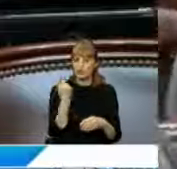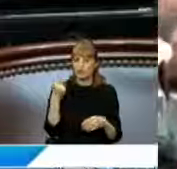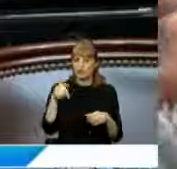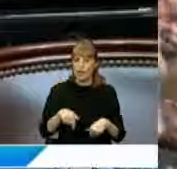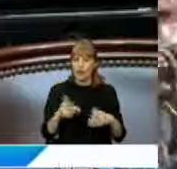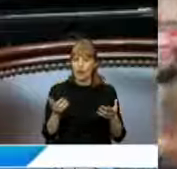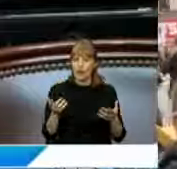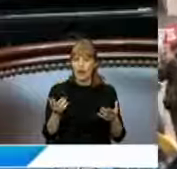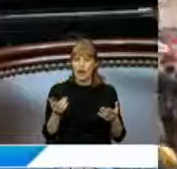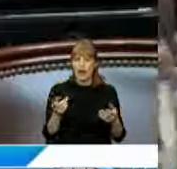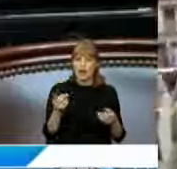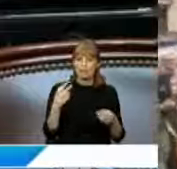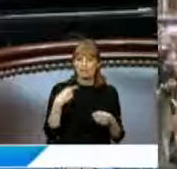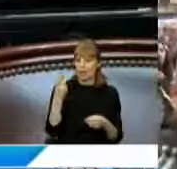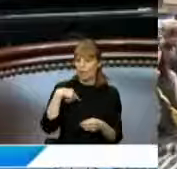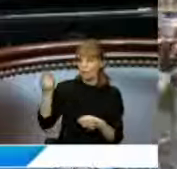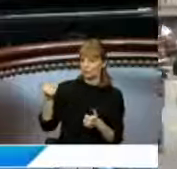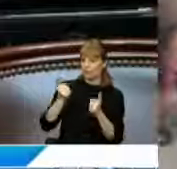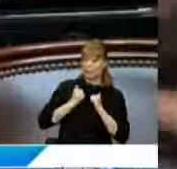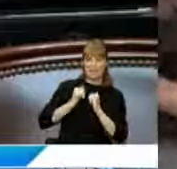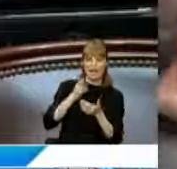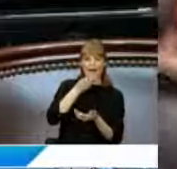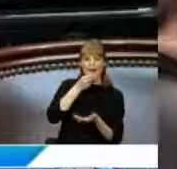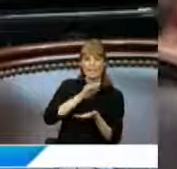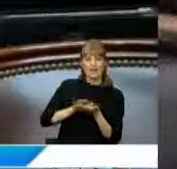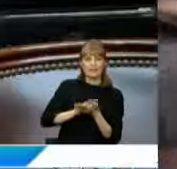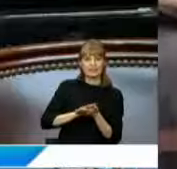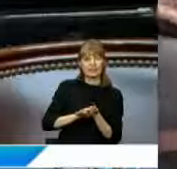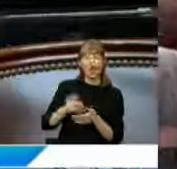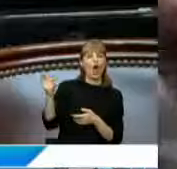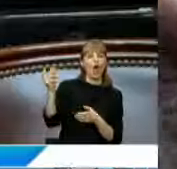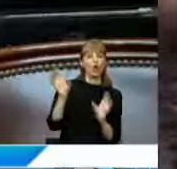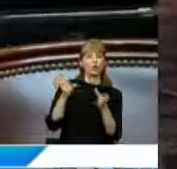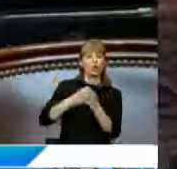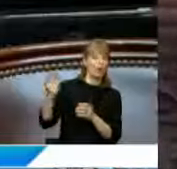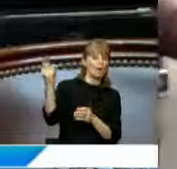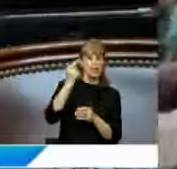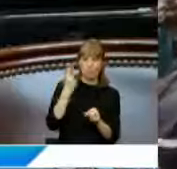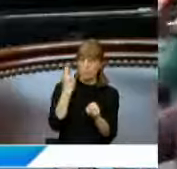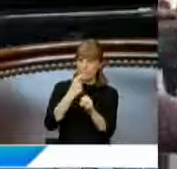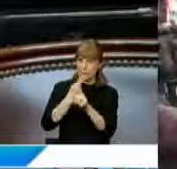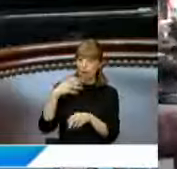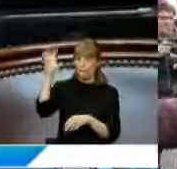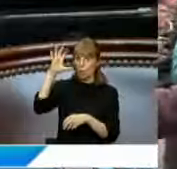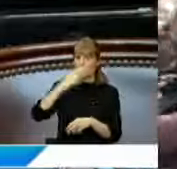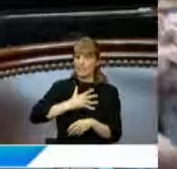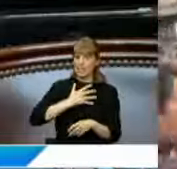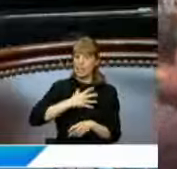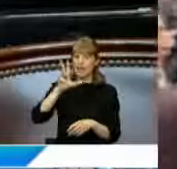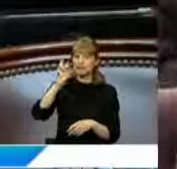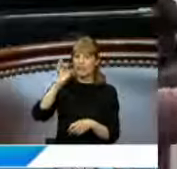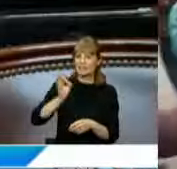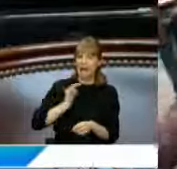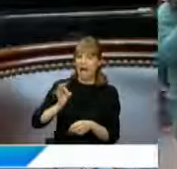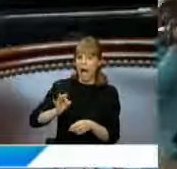aquellos que hay bastantes sillas vacías, el kirchnerismo que primero lo hizo en mi provincia durante 30